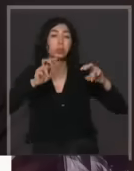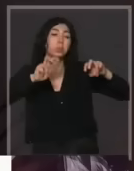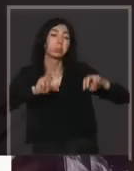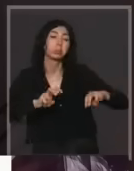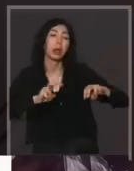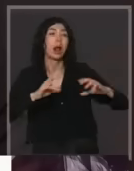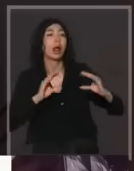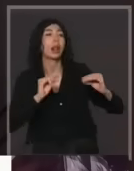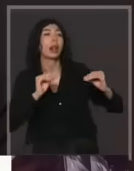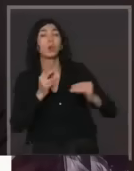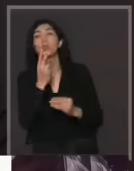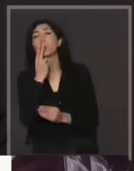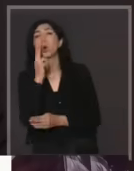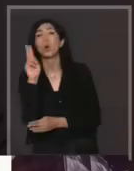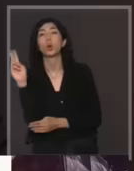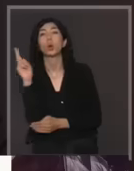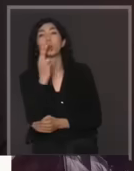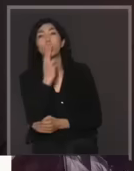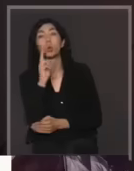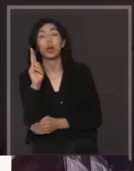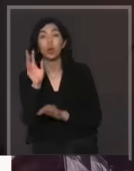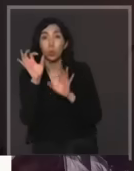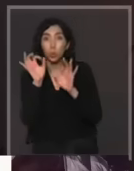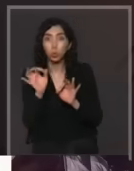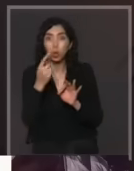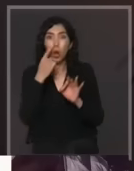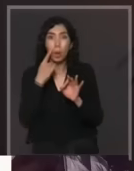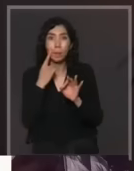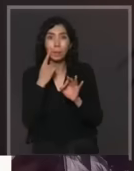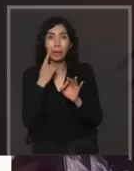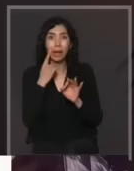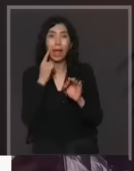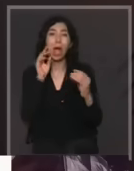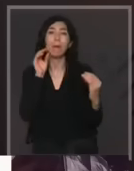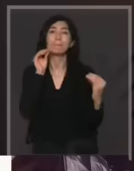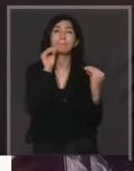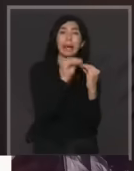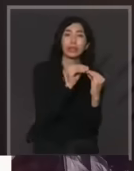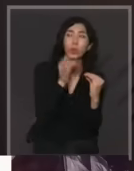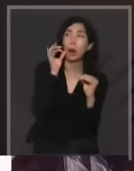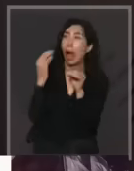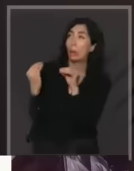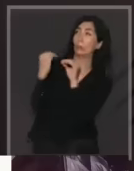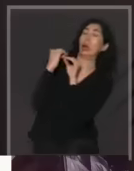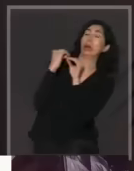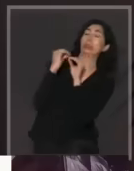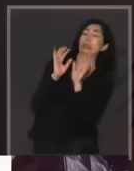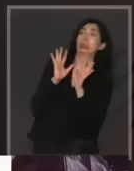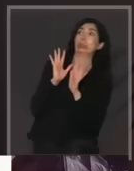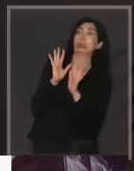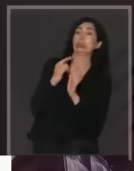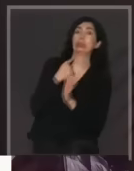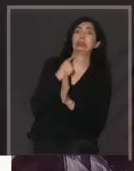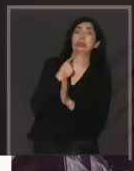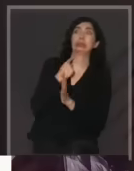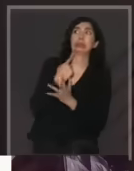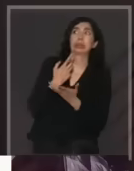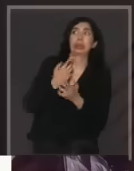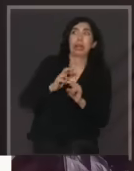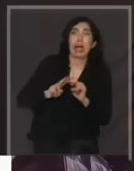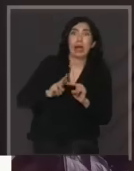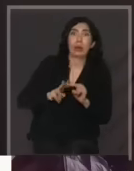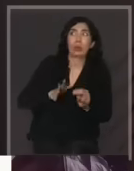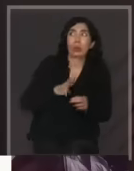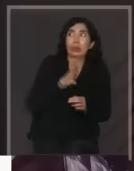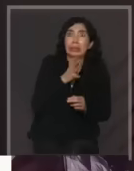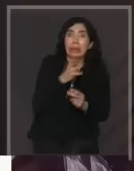a fumar. Fue en ese momento en que esta persona le dio un beso. Ella me menciona que se había quedado en shock y que no sabía cómo reaccionar y no sabía qué